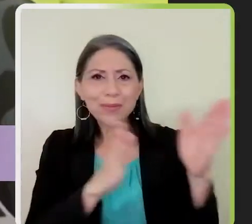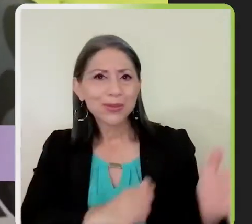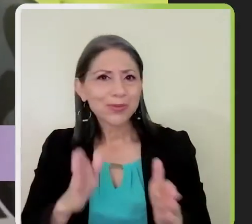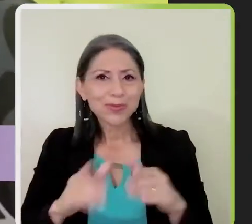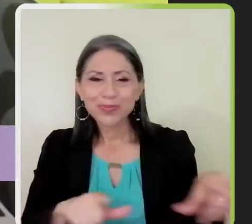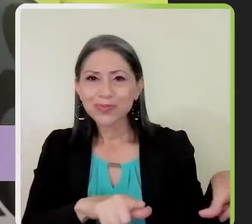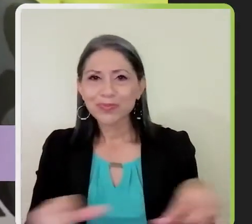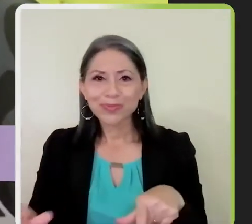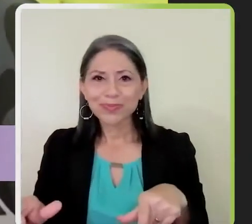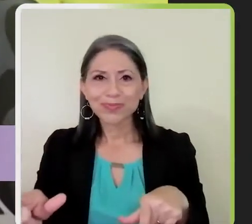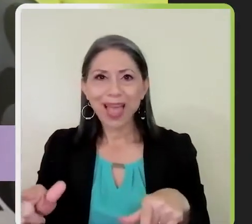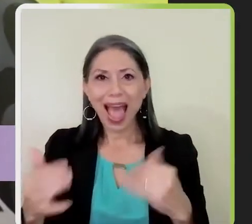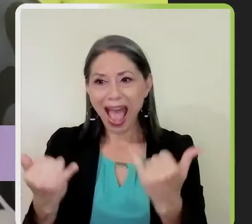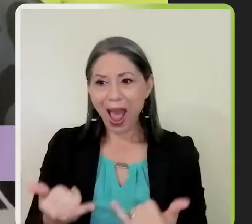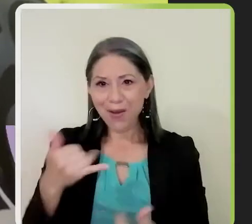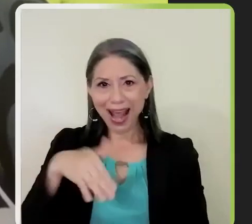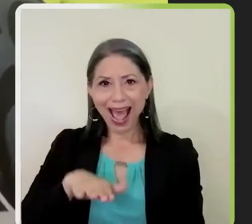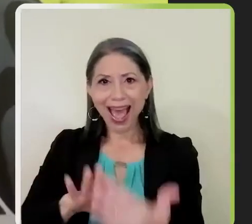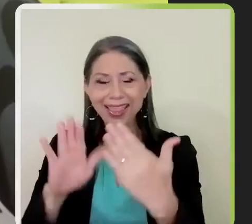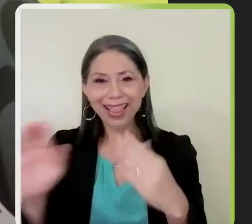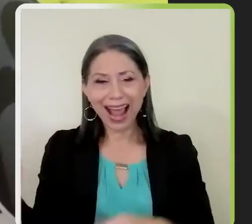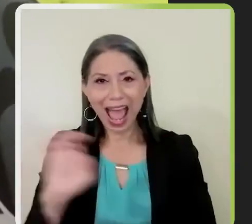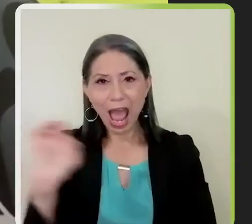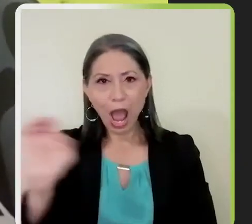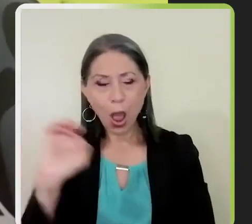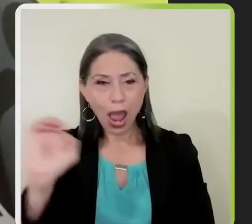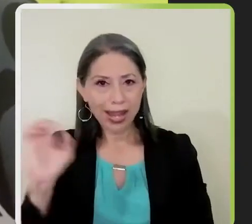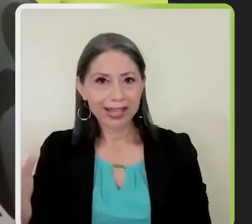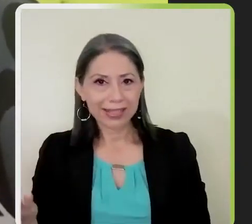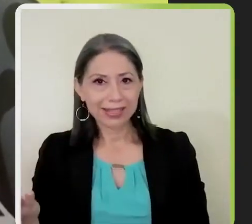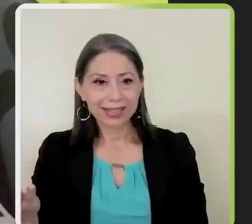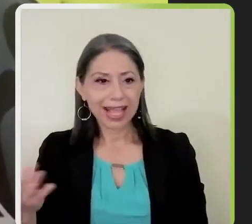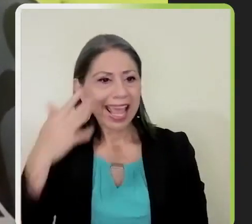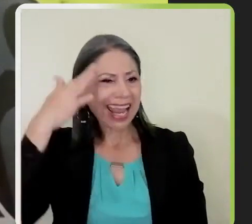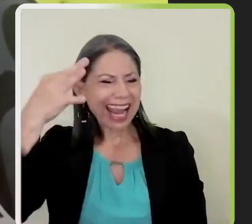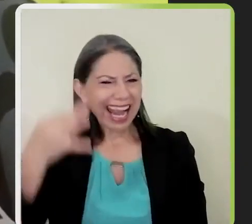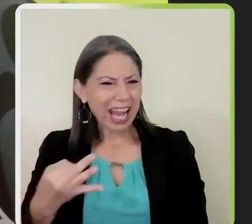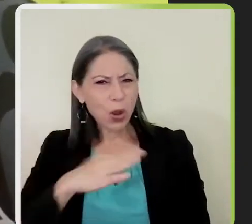ante esta emergencia. Entonces creo que todo fue